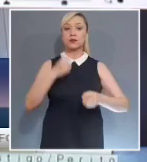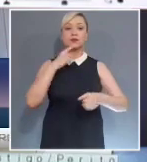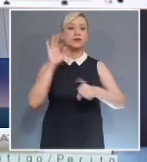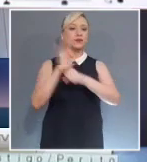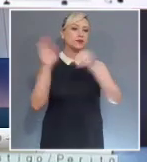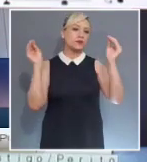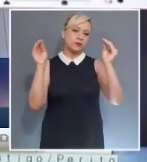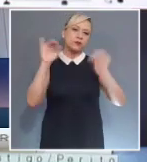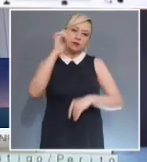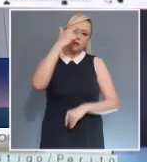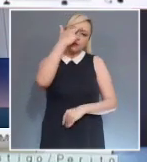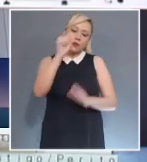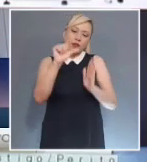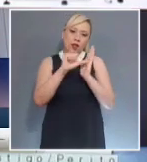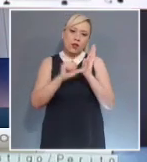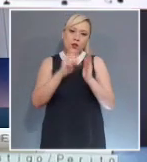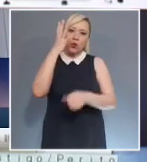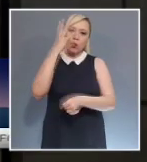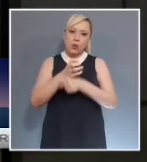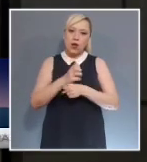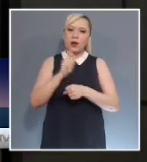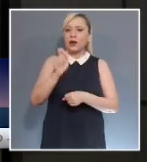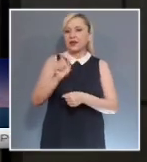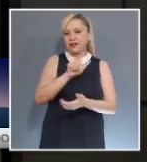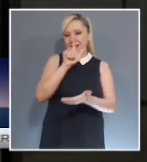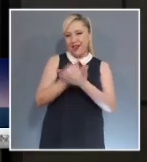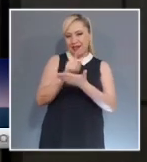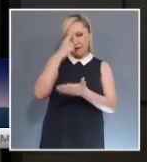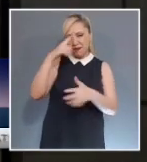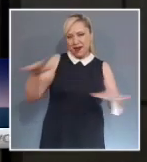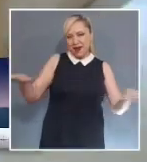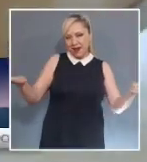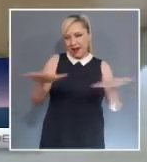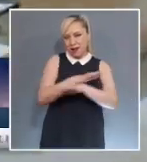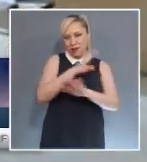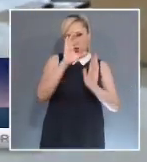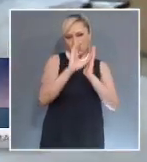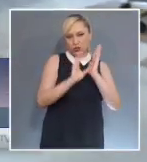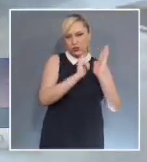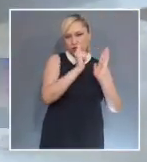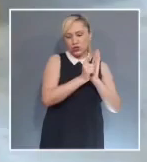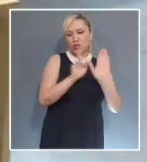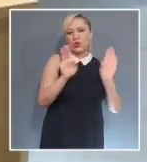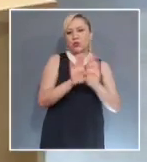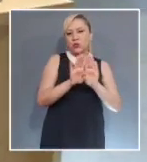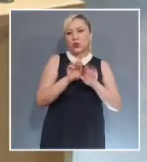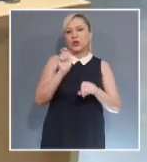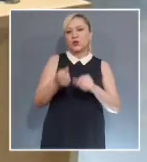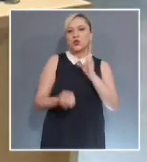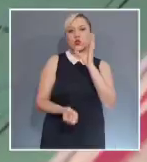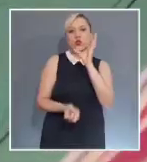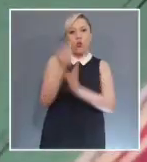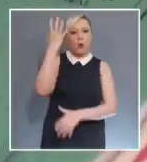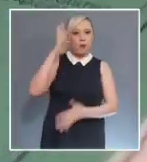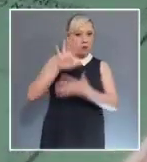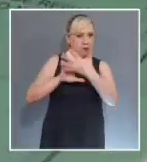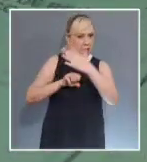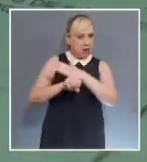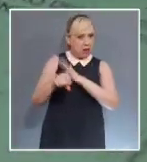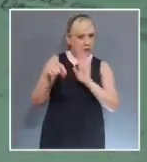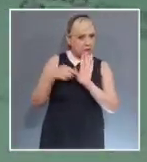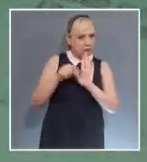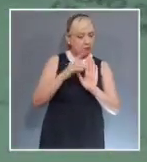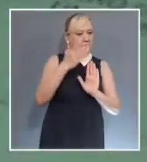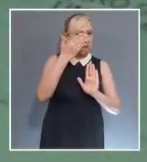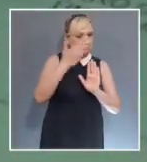cuarto transitorio del decreto que reformó la constitución en materia del nuevo sistema de Justicia penal se determinó que los